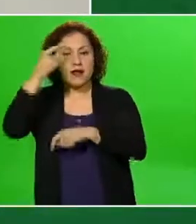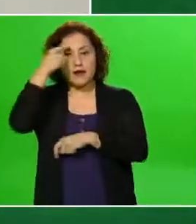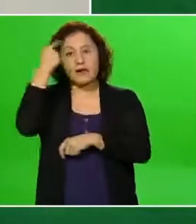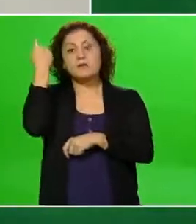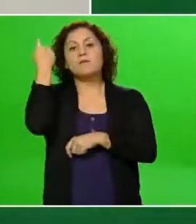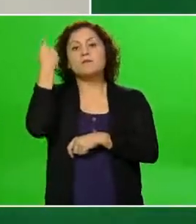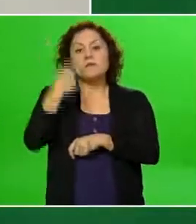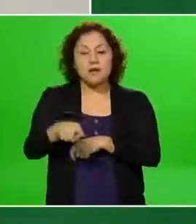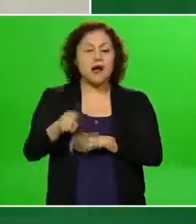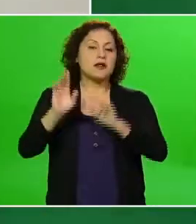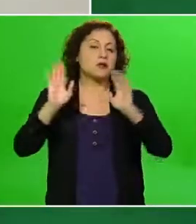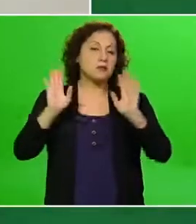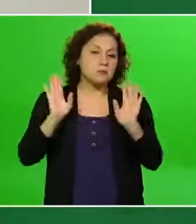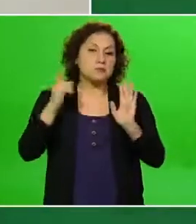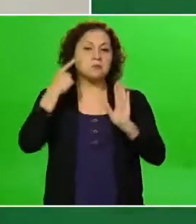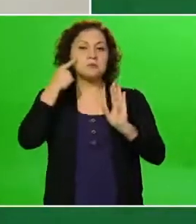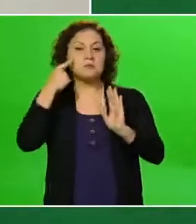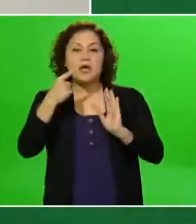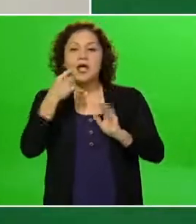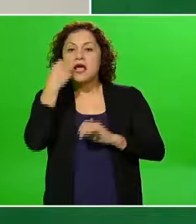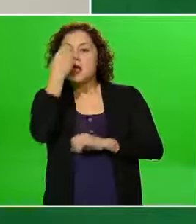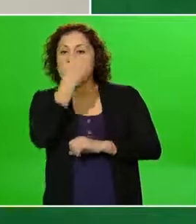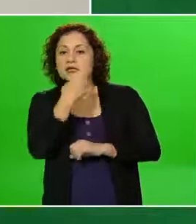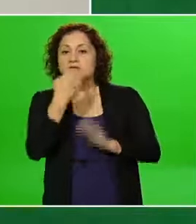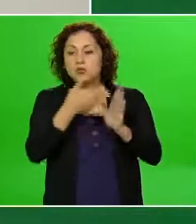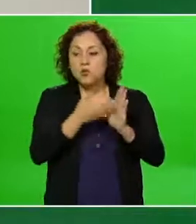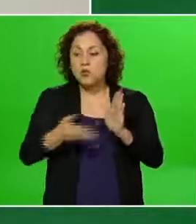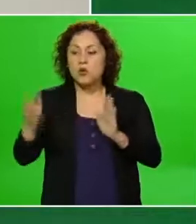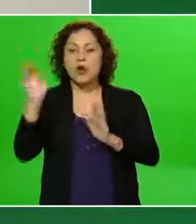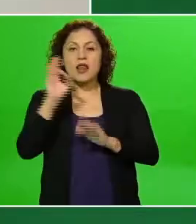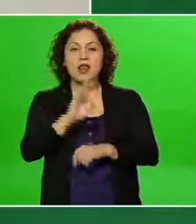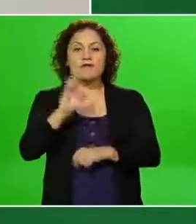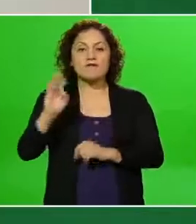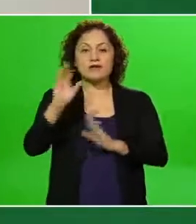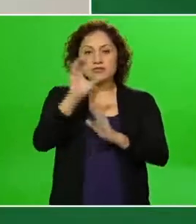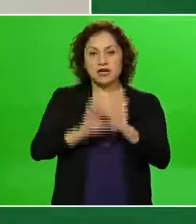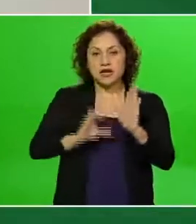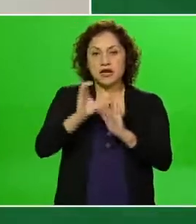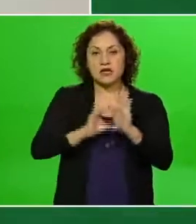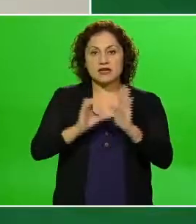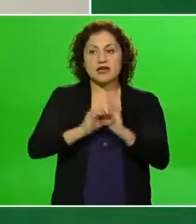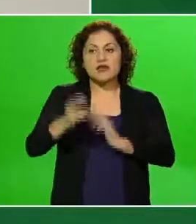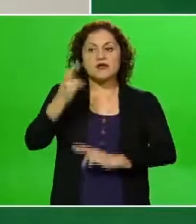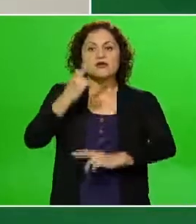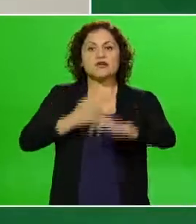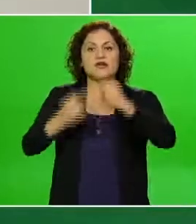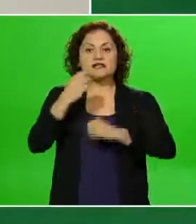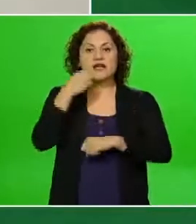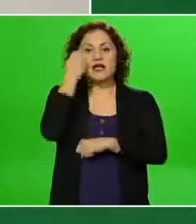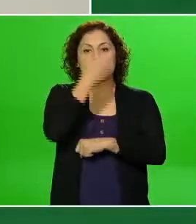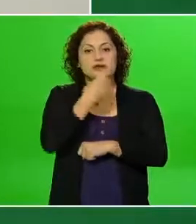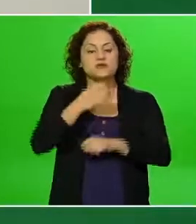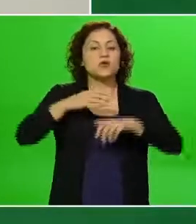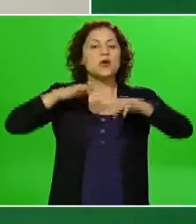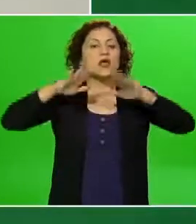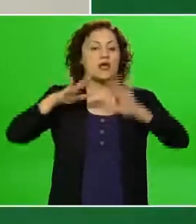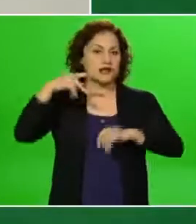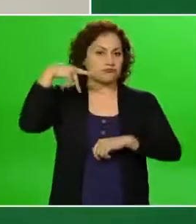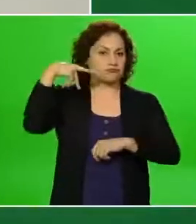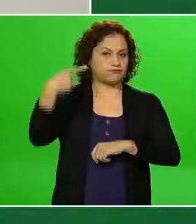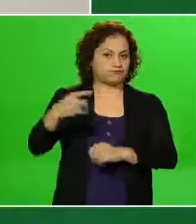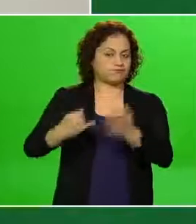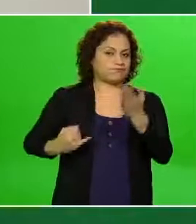obviamente poder al menos reactivar clases las semanas que sean posibles. Es decir, ellos están preparando,